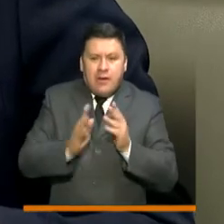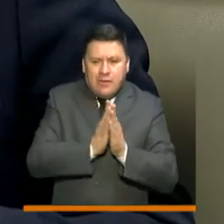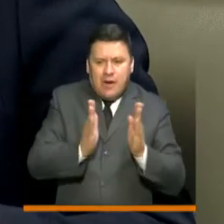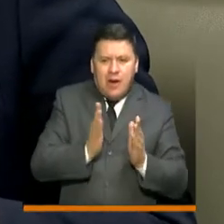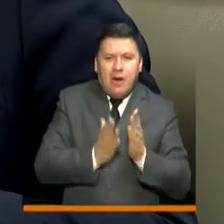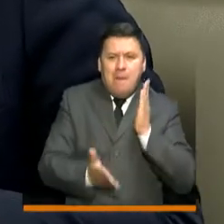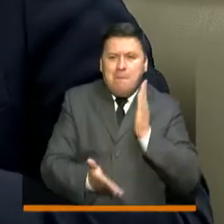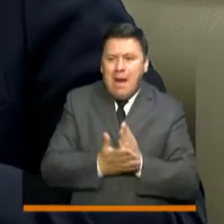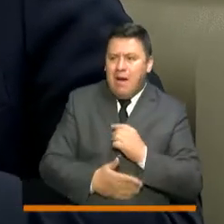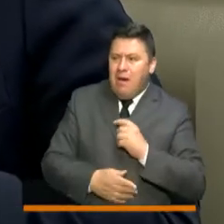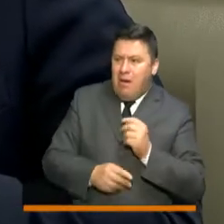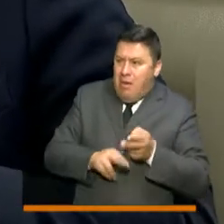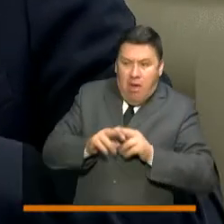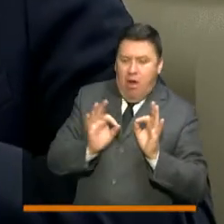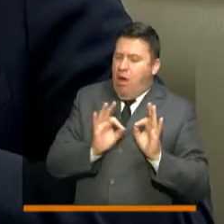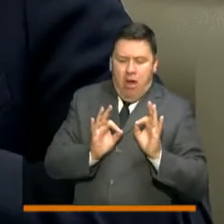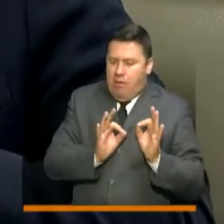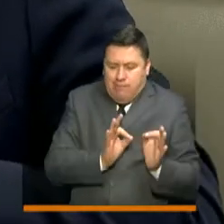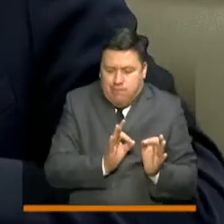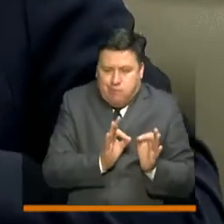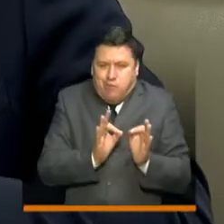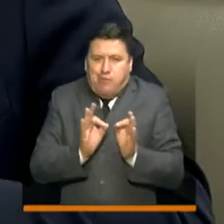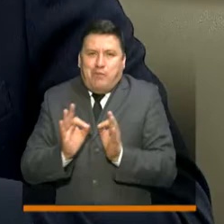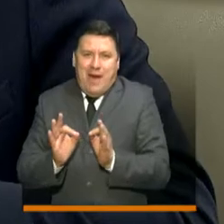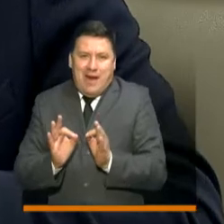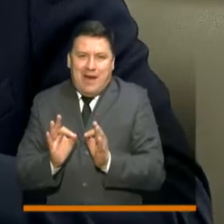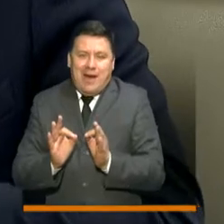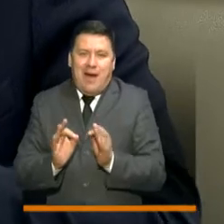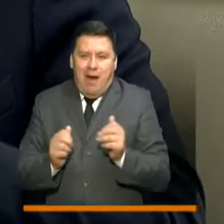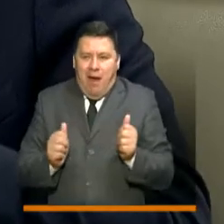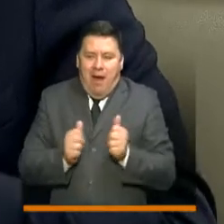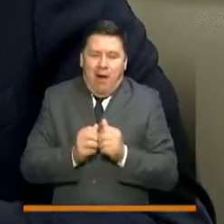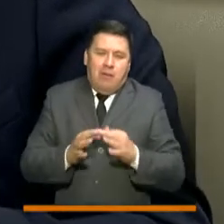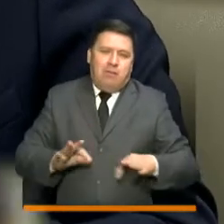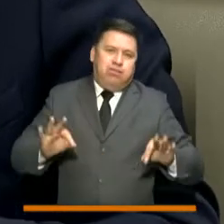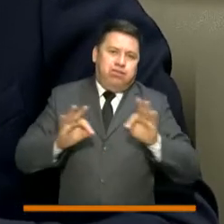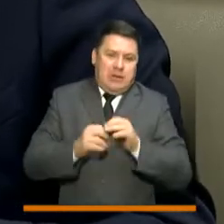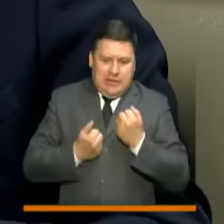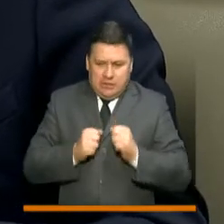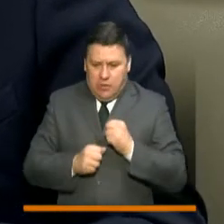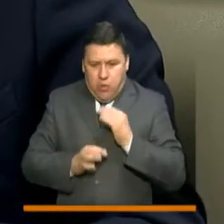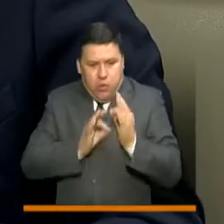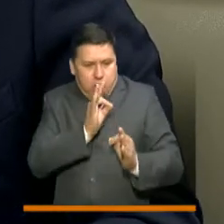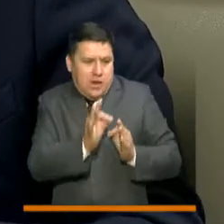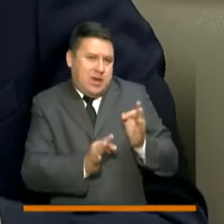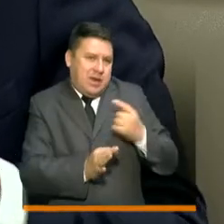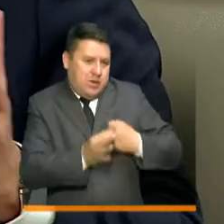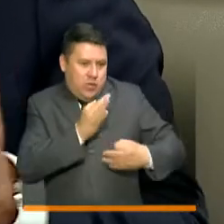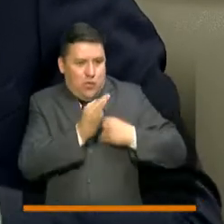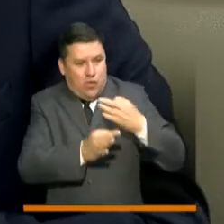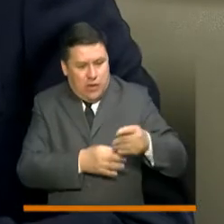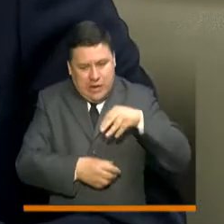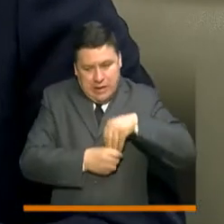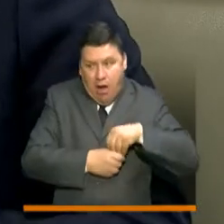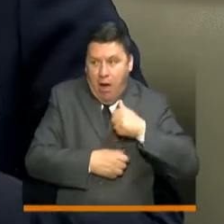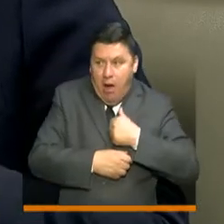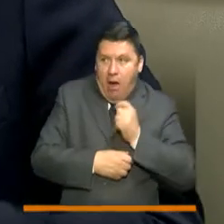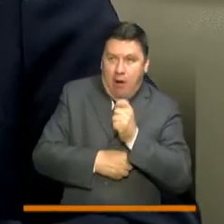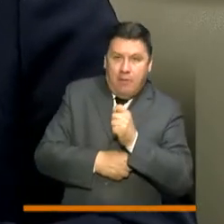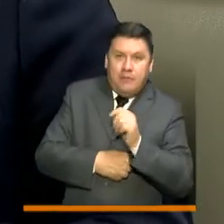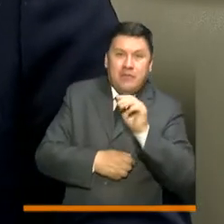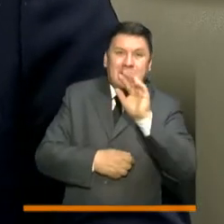emergencia sanitaria para que puedan evidentemente acompañar este gran esfuerzo de cuidado que todos estamos haciendo de esos